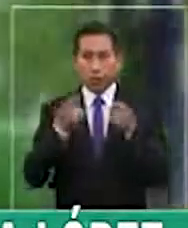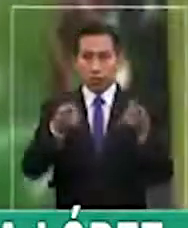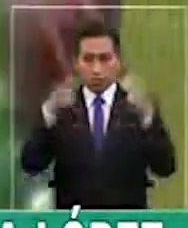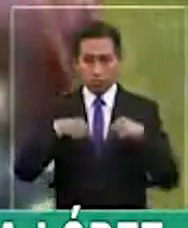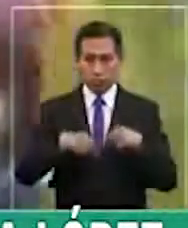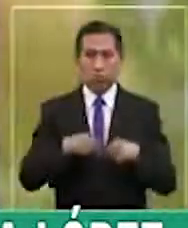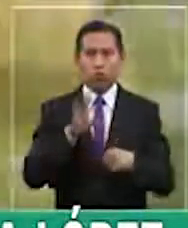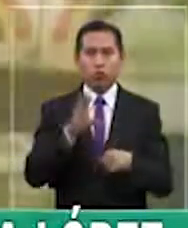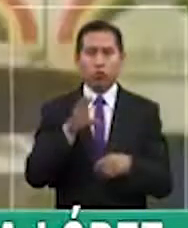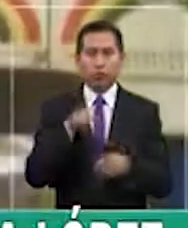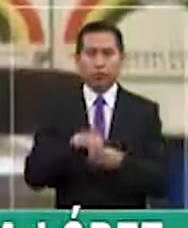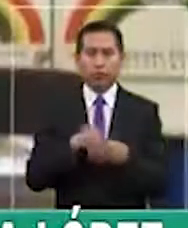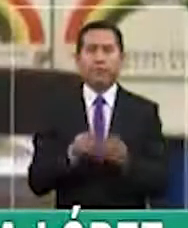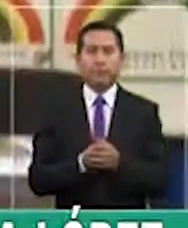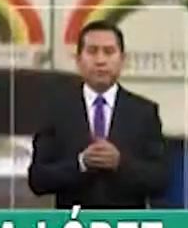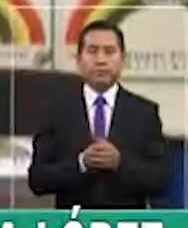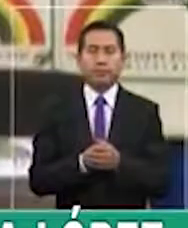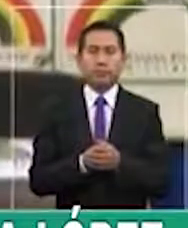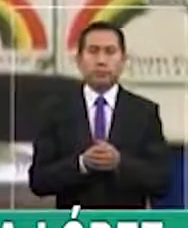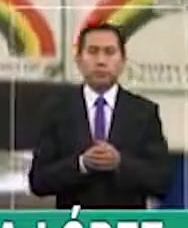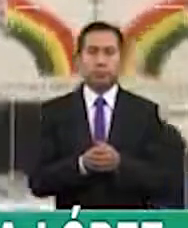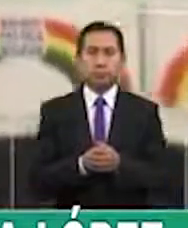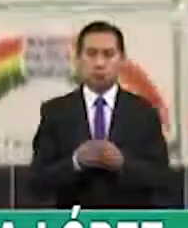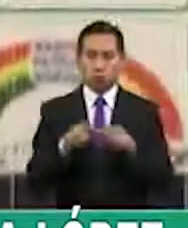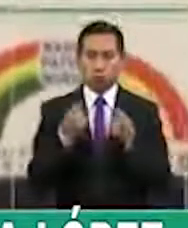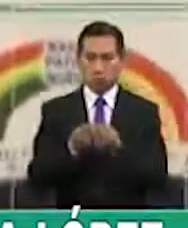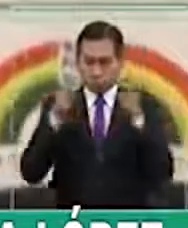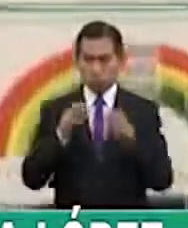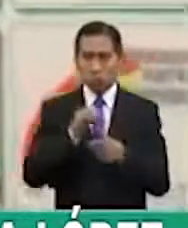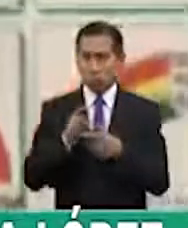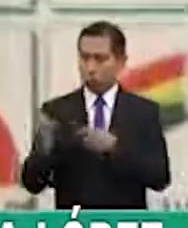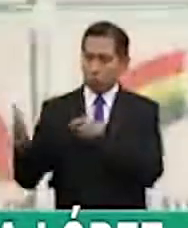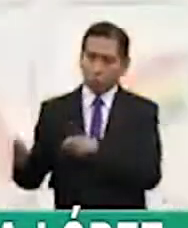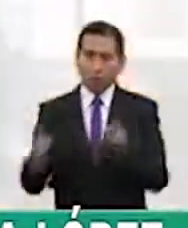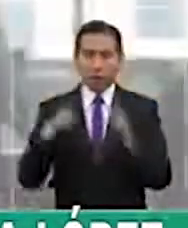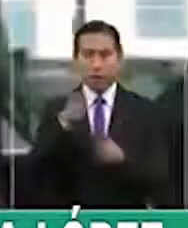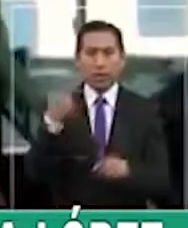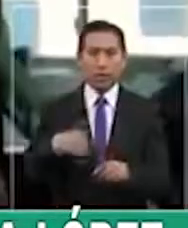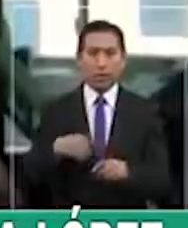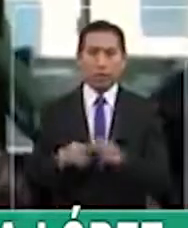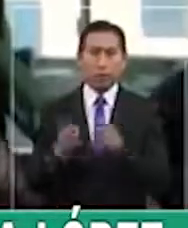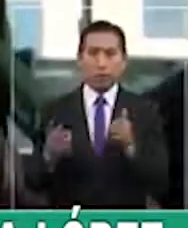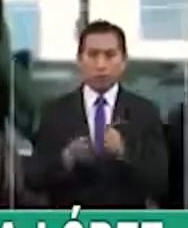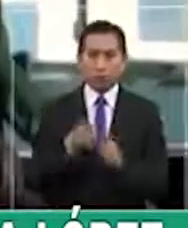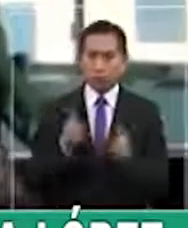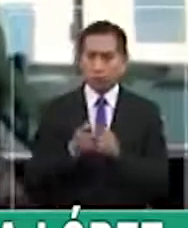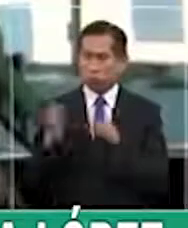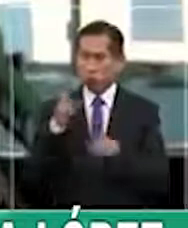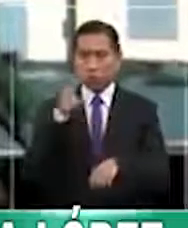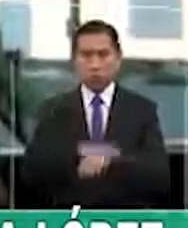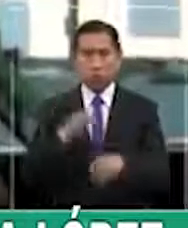ex autoridad del ministerio, Gisela López. Una comisión de fiscales vaya hasta Argentina. Inicialmente con el mandamiento de aprehensión